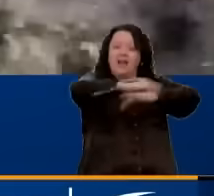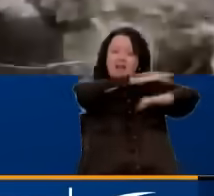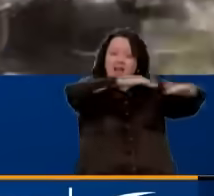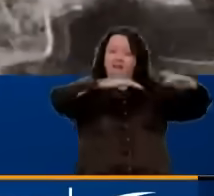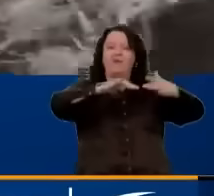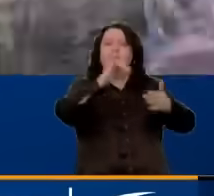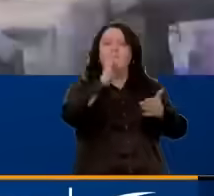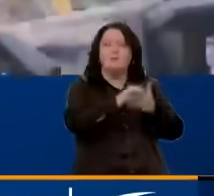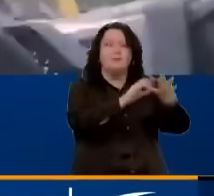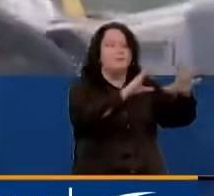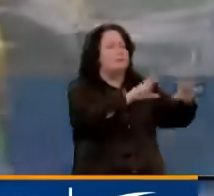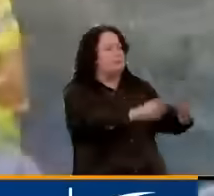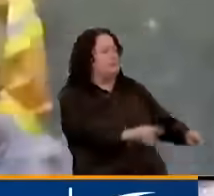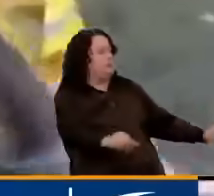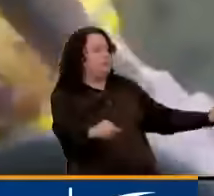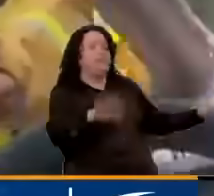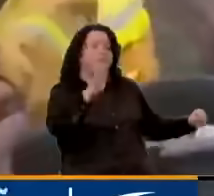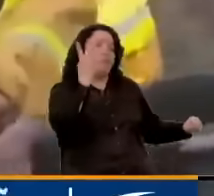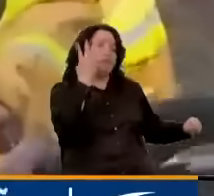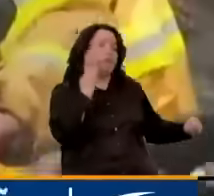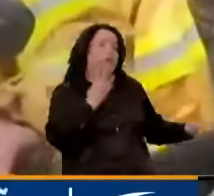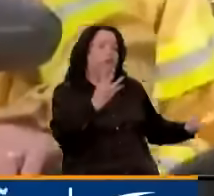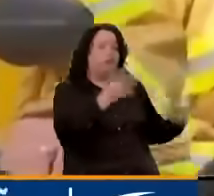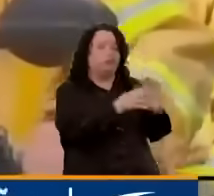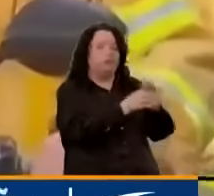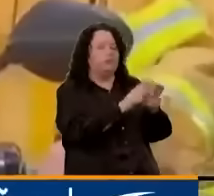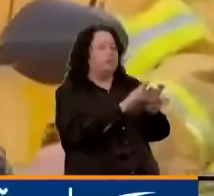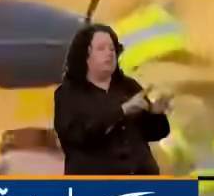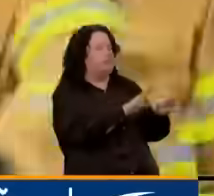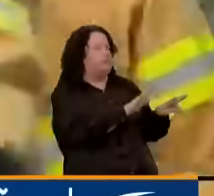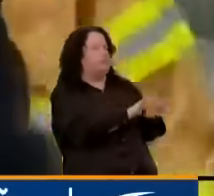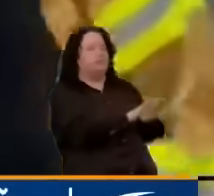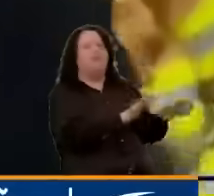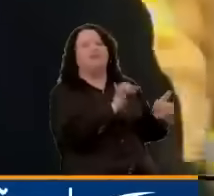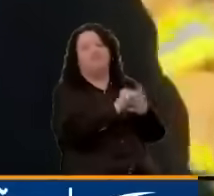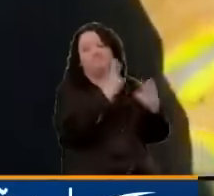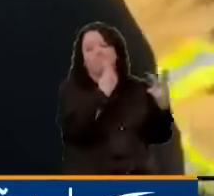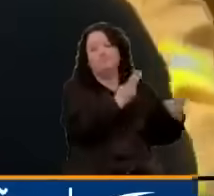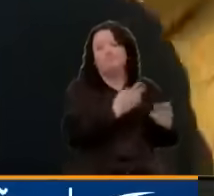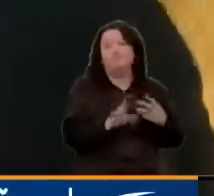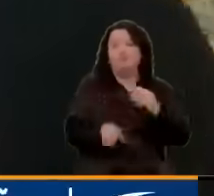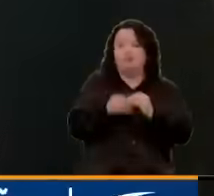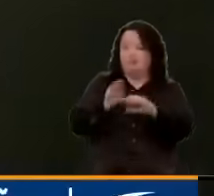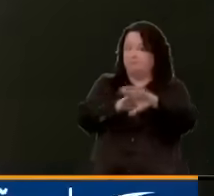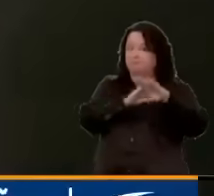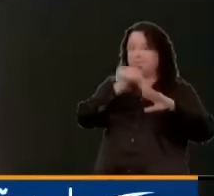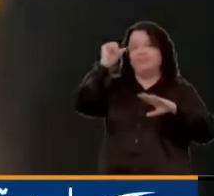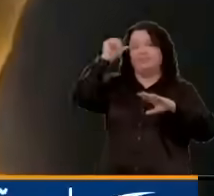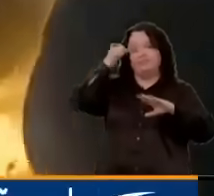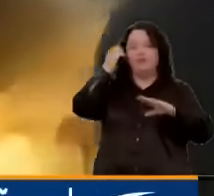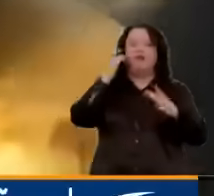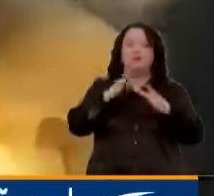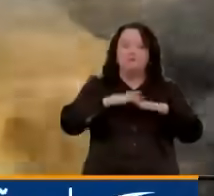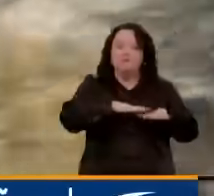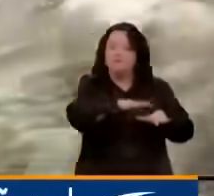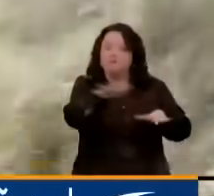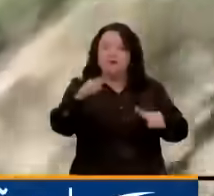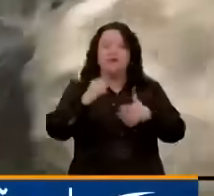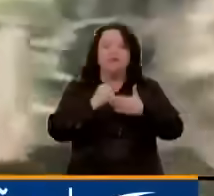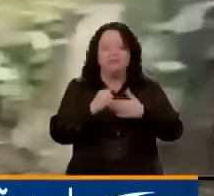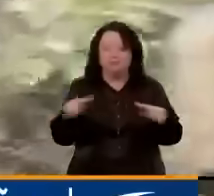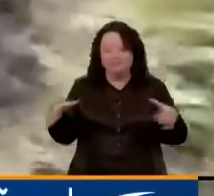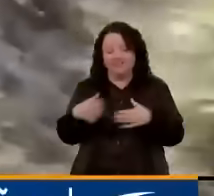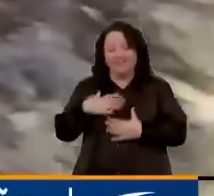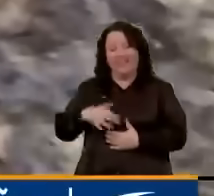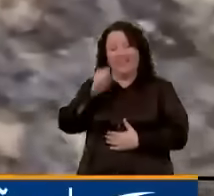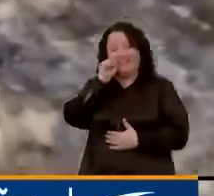este cerro durante estos 4 días seguidos. También hay que recordarles que los organismos de socorro, tanto la Defensa Civil,